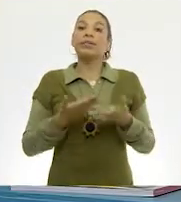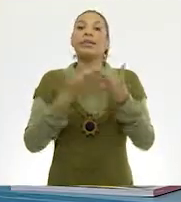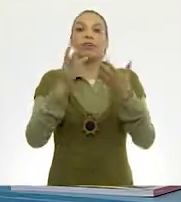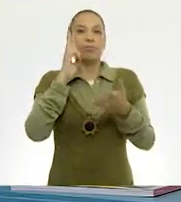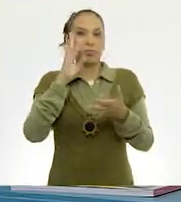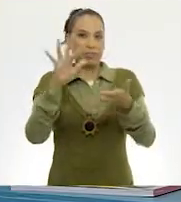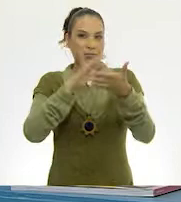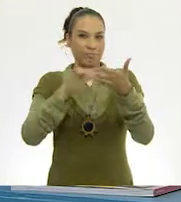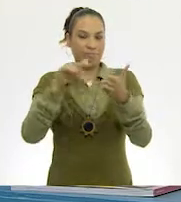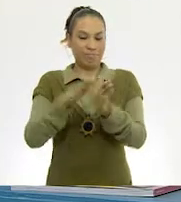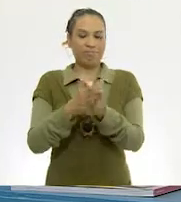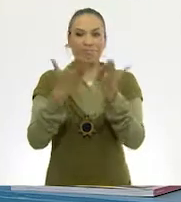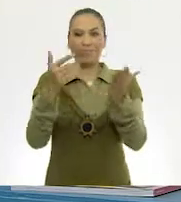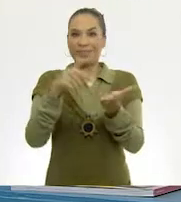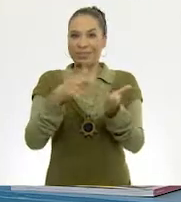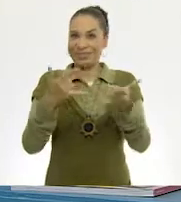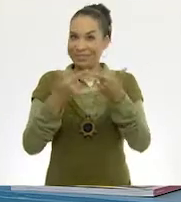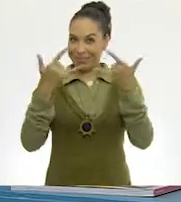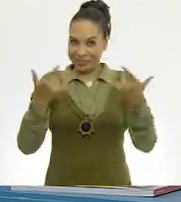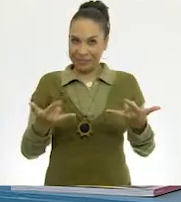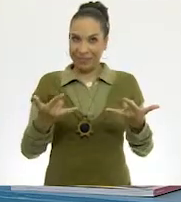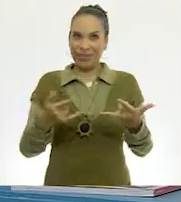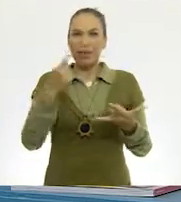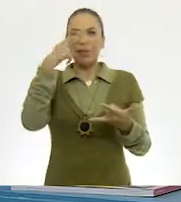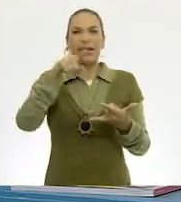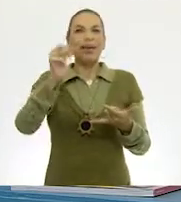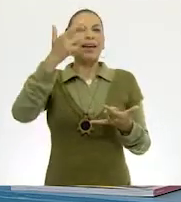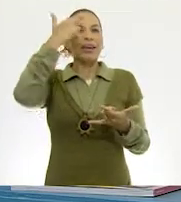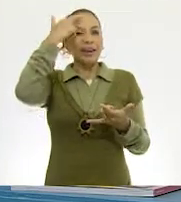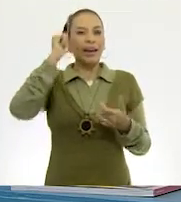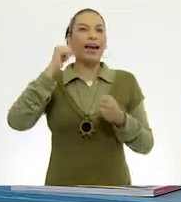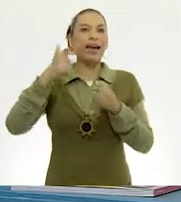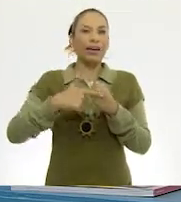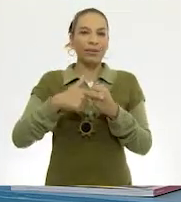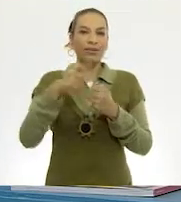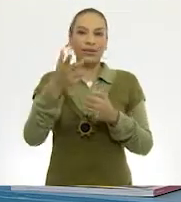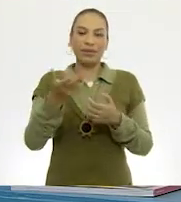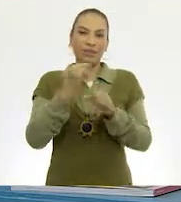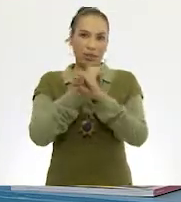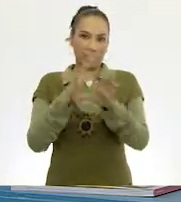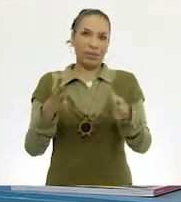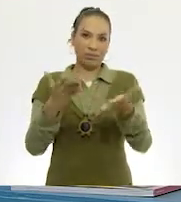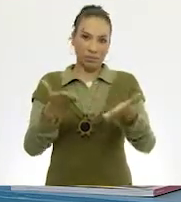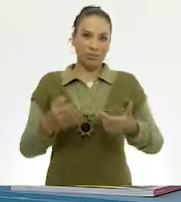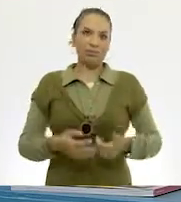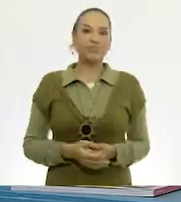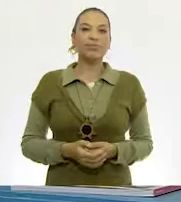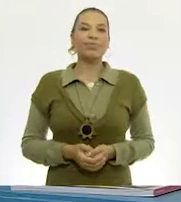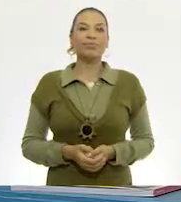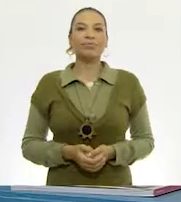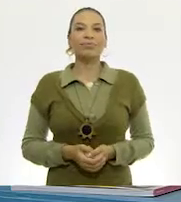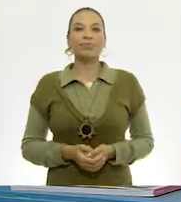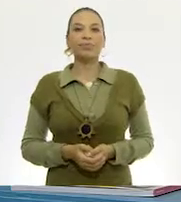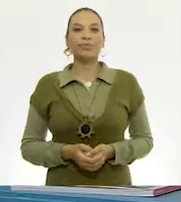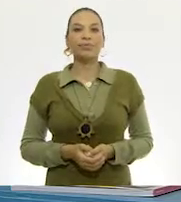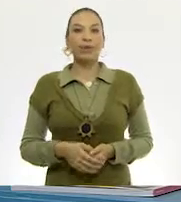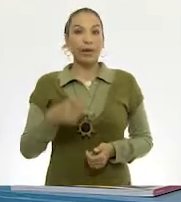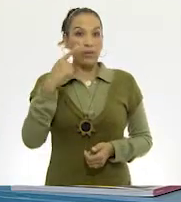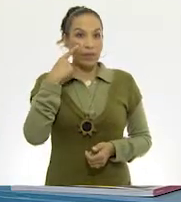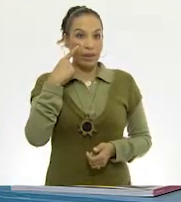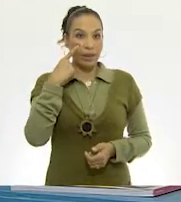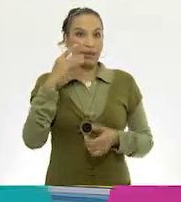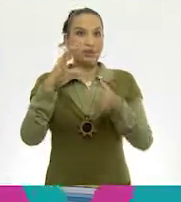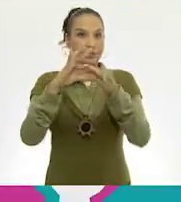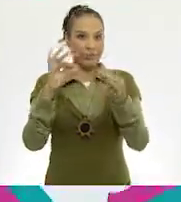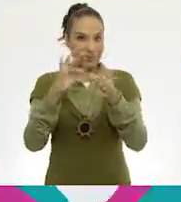texto que aparece en el libro de historia, para que recordemos un poquito esta información. ¿Sí? Muy bien, María. Fíjate bien, voy a dar